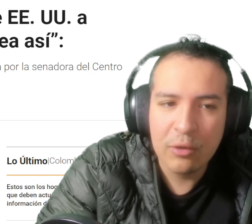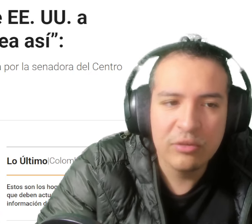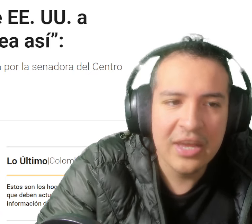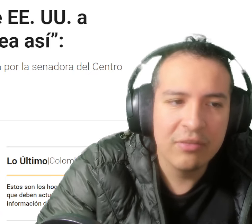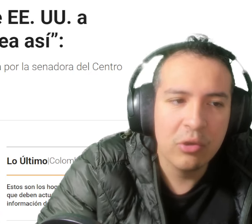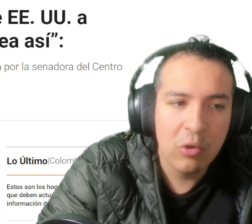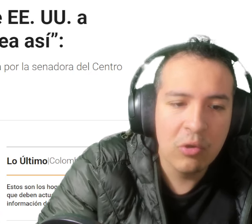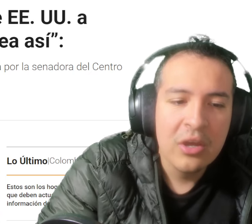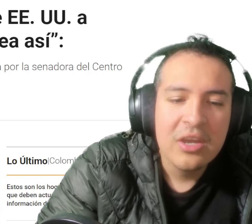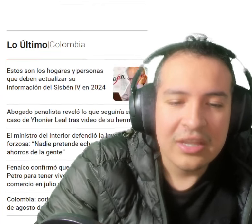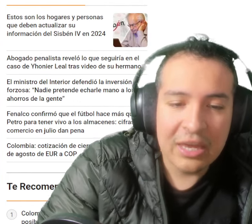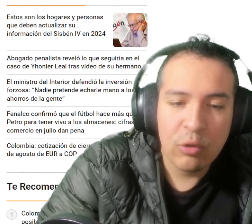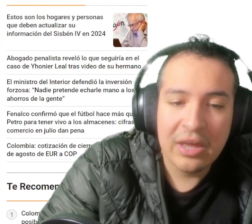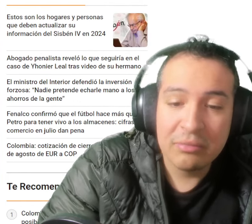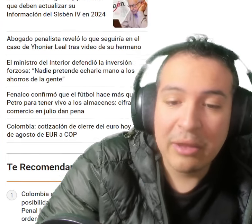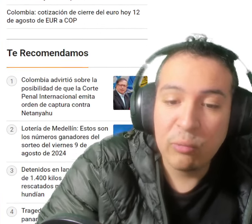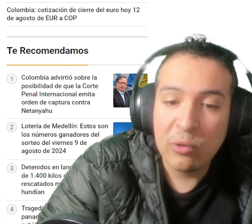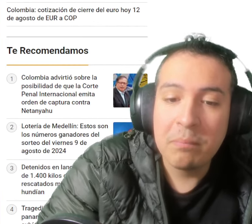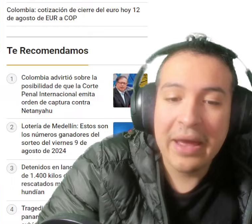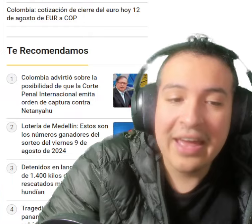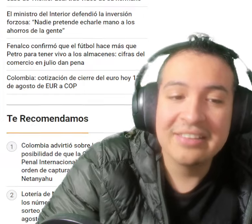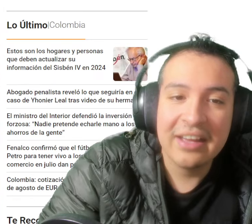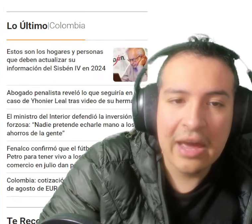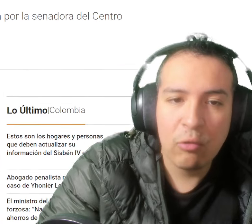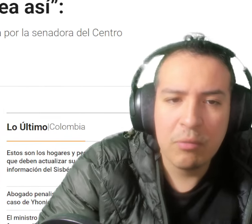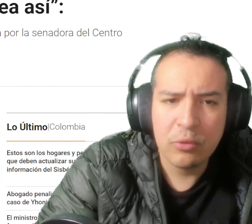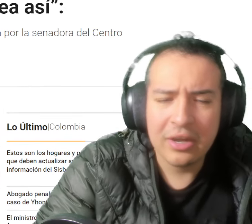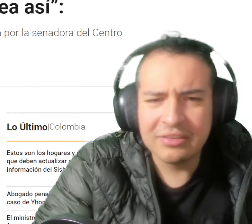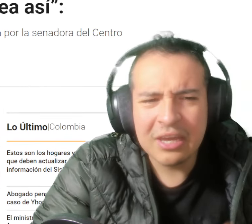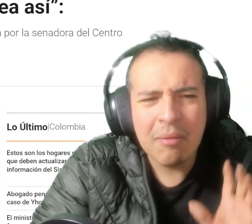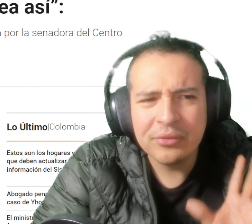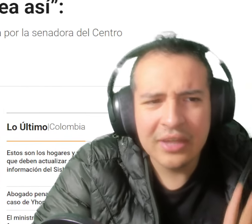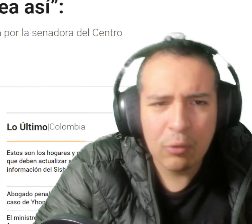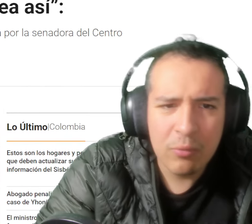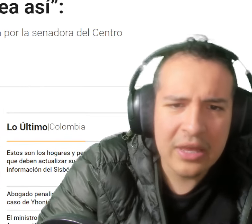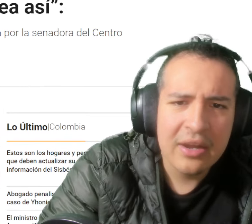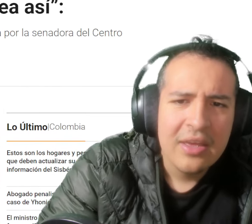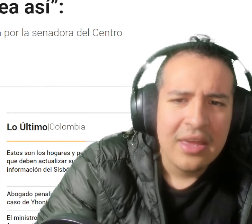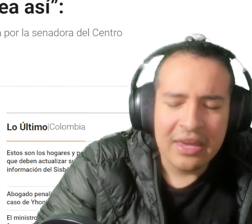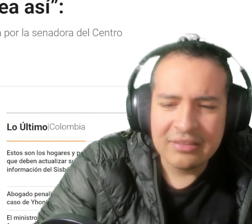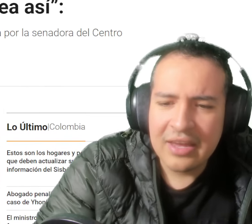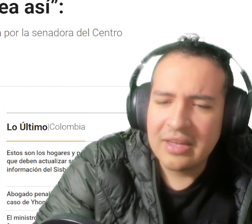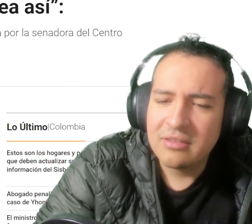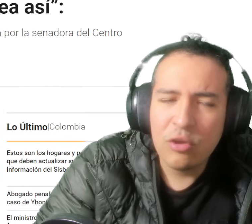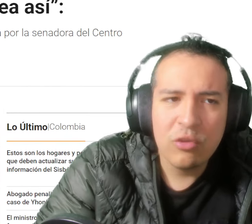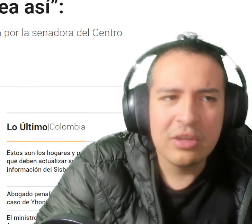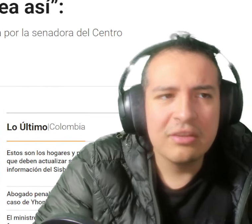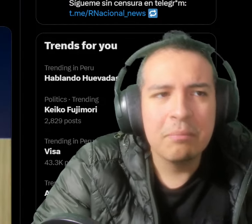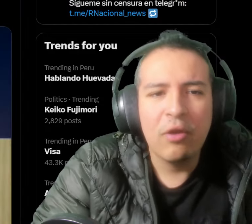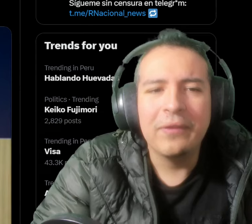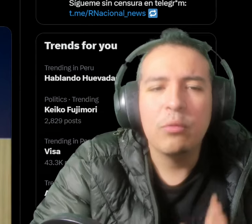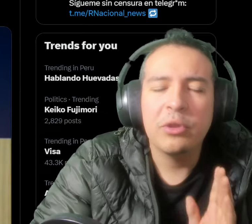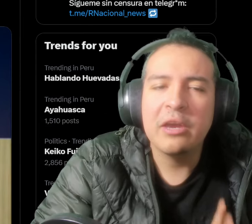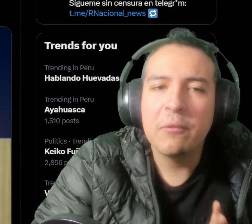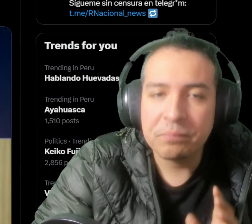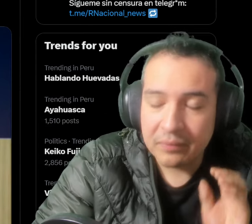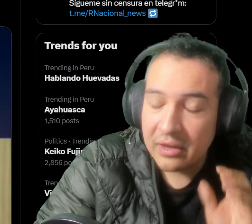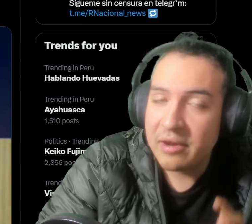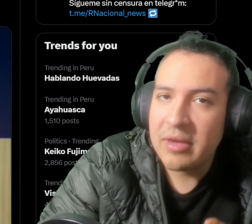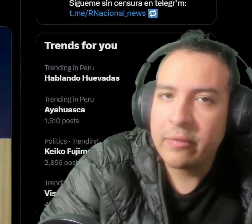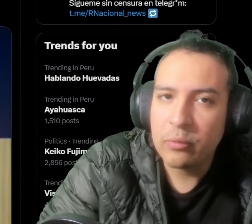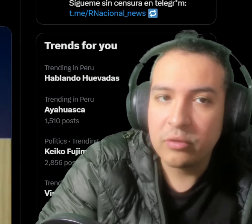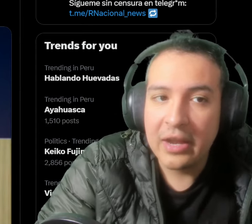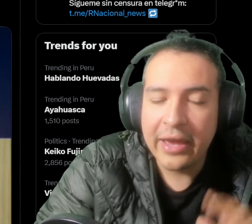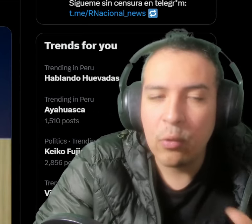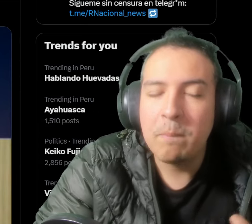ya está negociando con Nicolás Maduro para sacarlo el poder Así que vamos a cubrir estas dos noticias Pero antes como digo